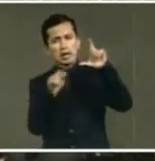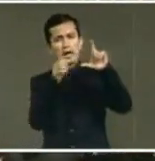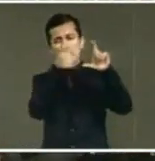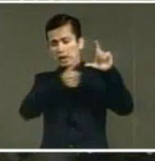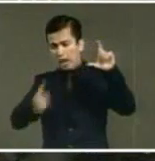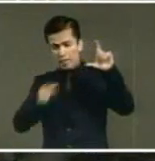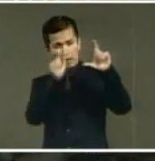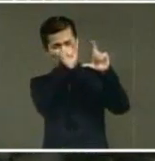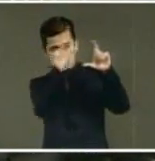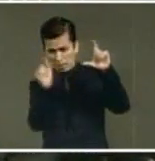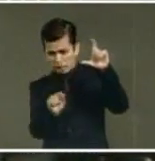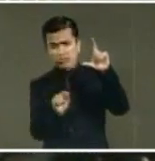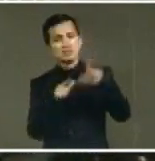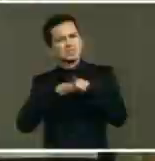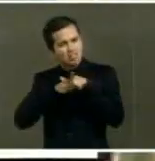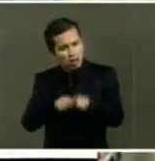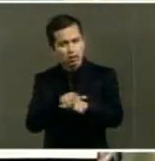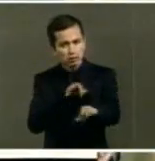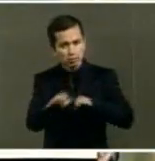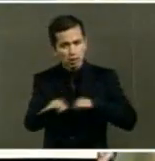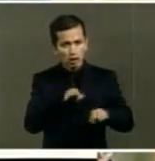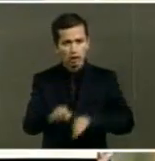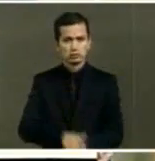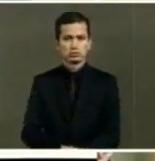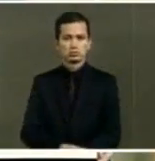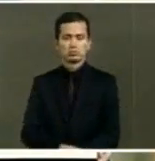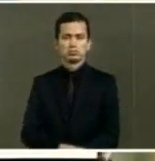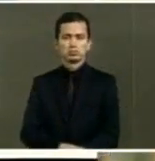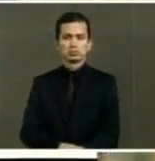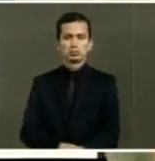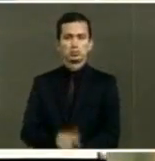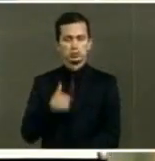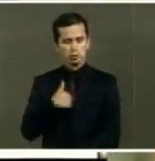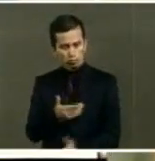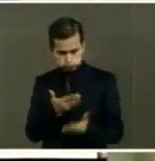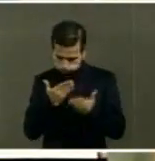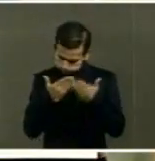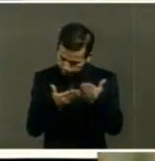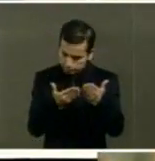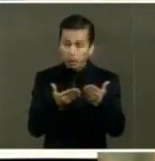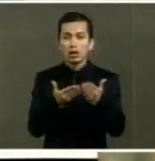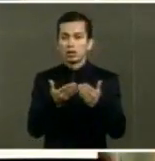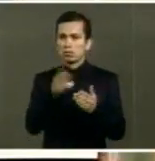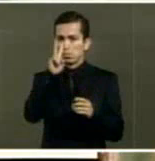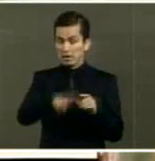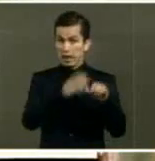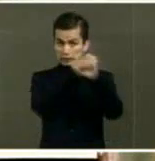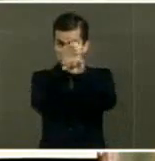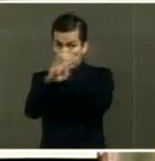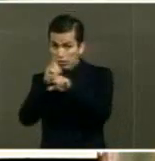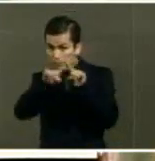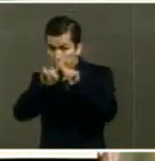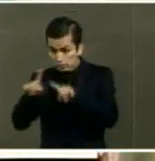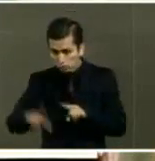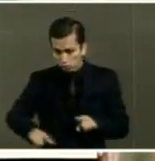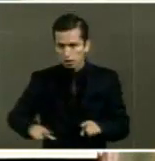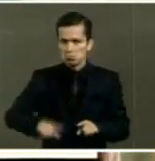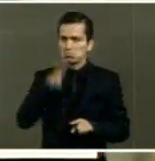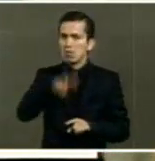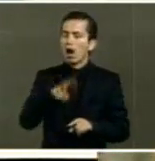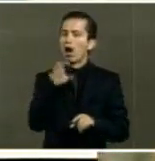Y aquí quiero reconocer los avances que los señores gobernadores han logrado en varias entidades federativas.